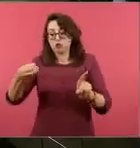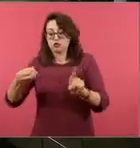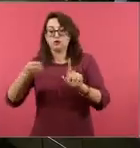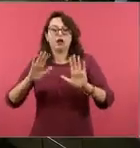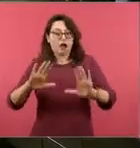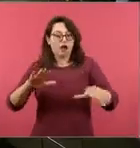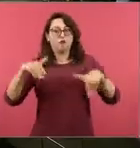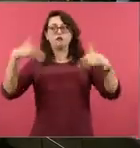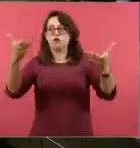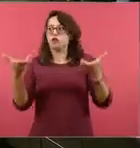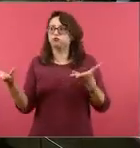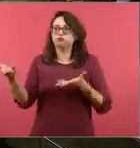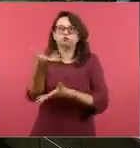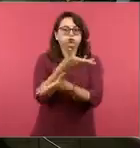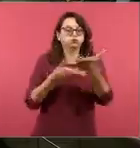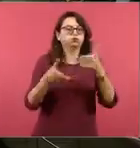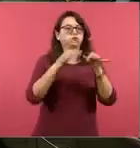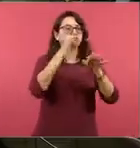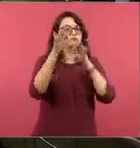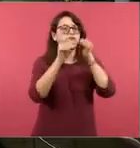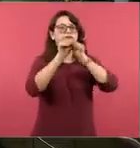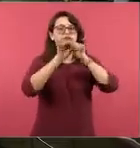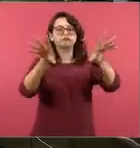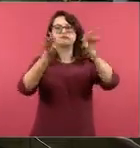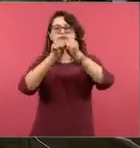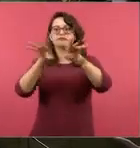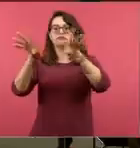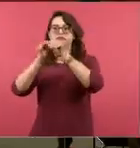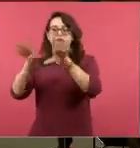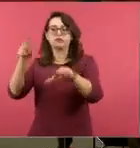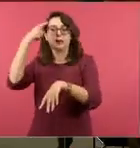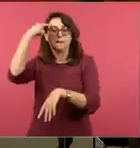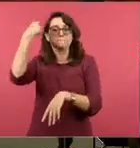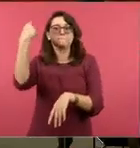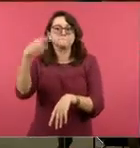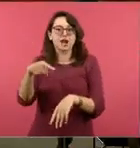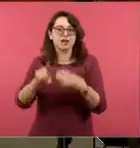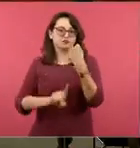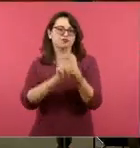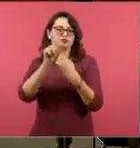va a ser esto? Integrando y difundiendo lo que se ha obtenido en nuestros proyectos.